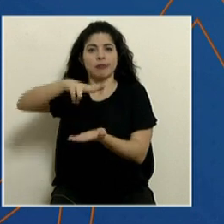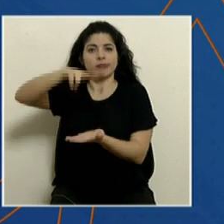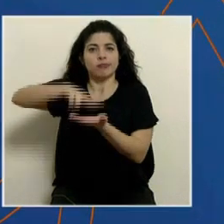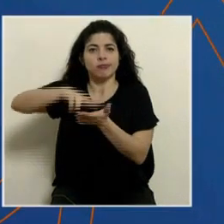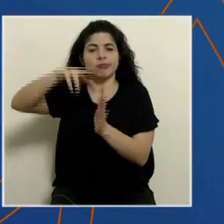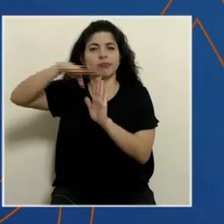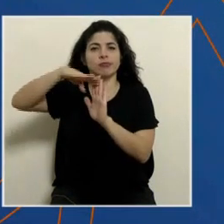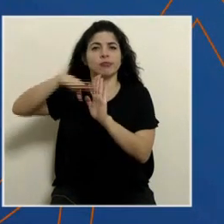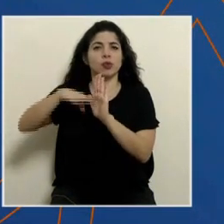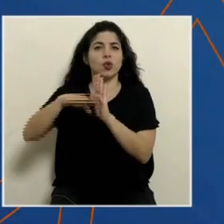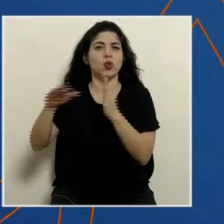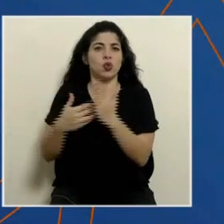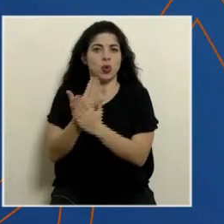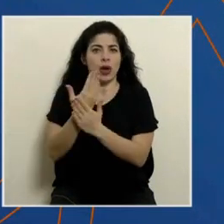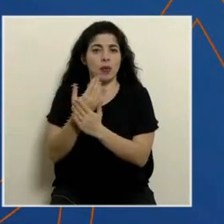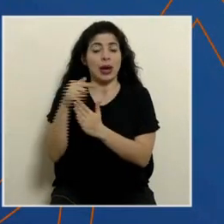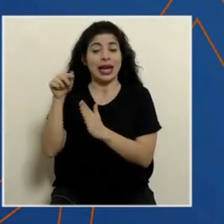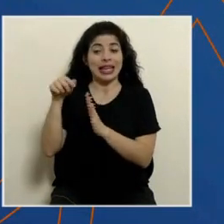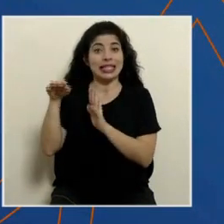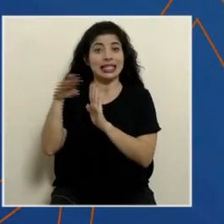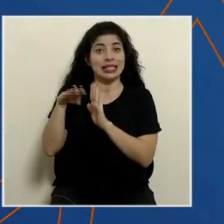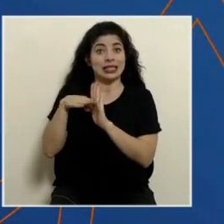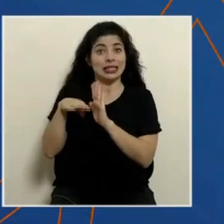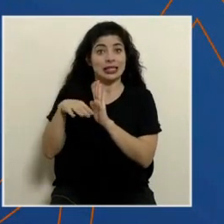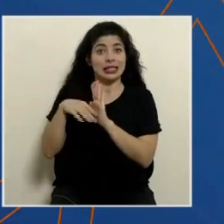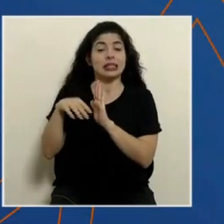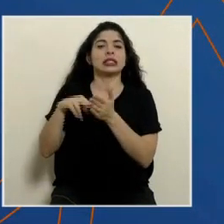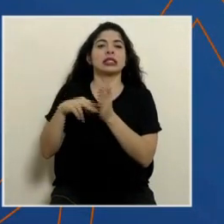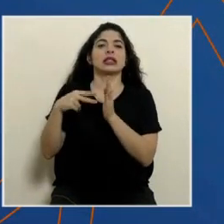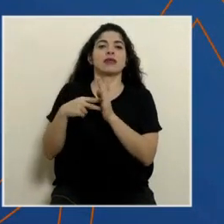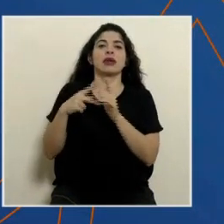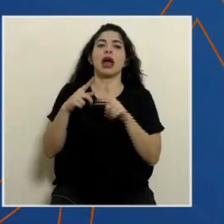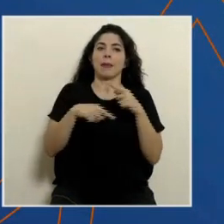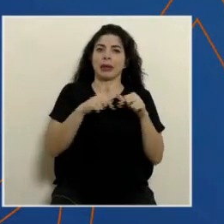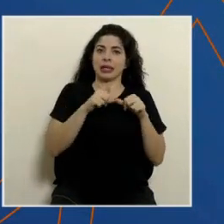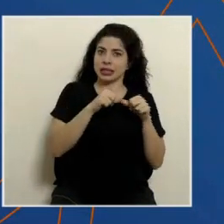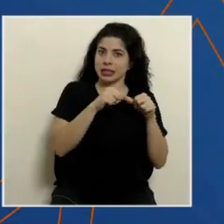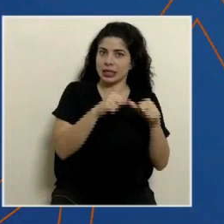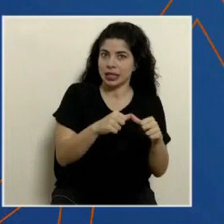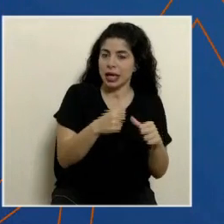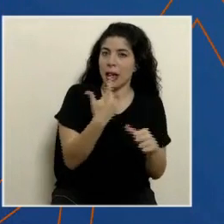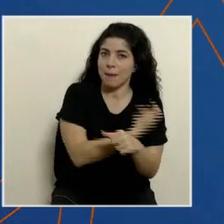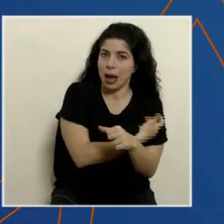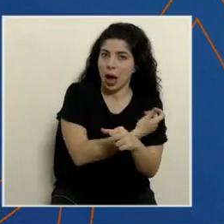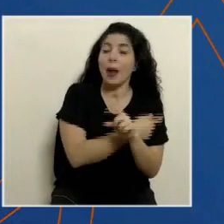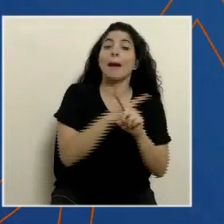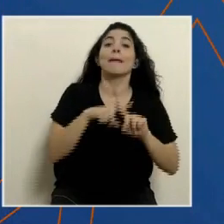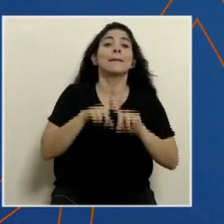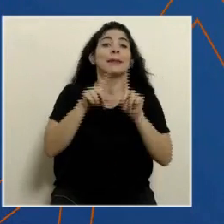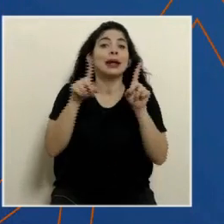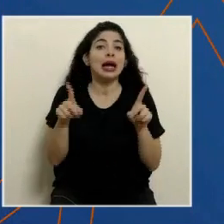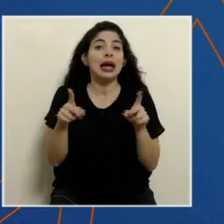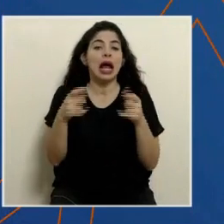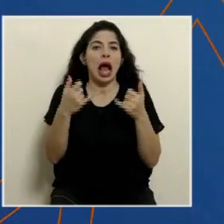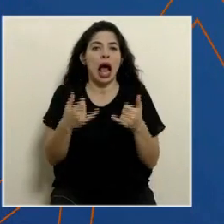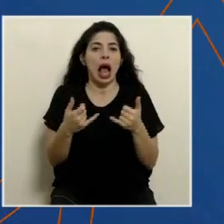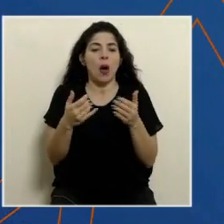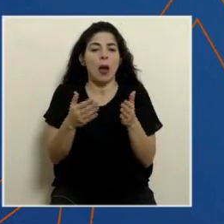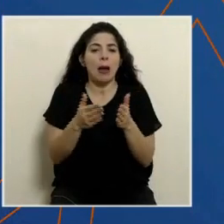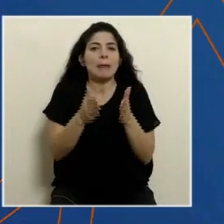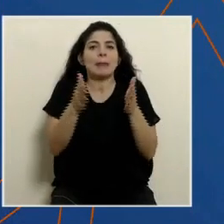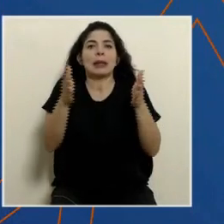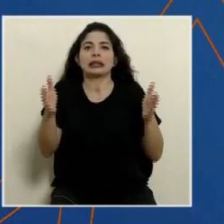lineamientos para los cuales se continuará el proceso de vacunación, pero se va a hacer una